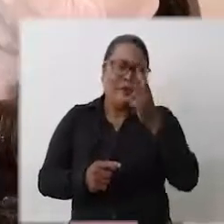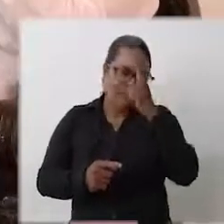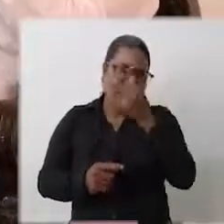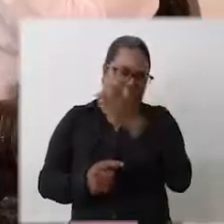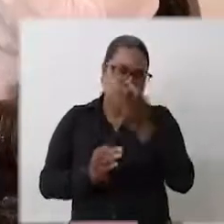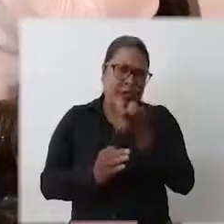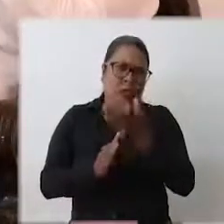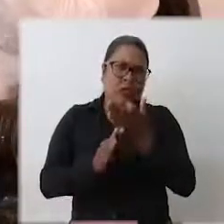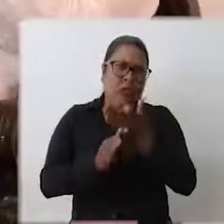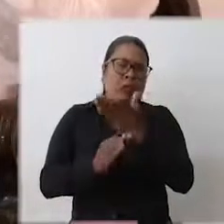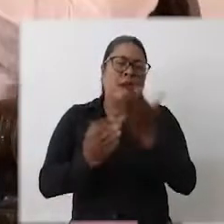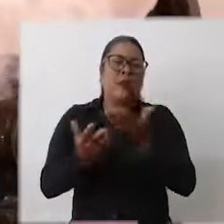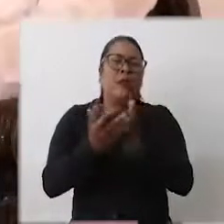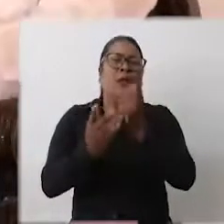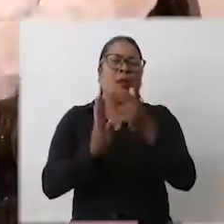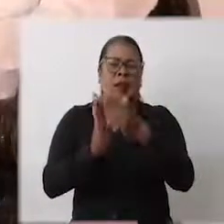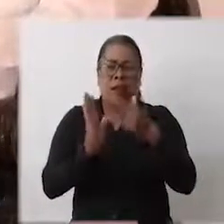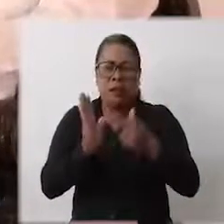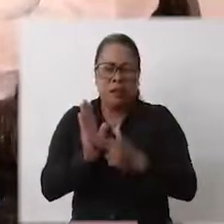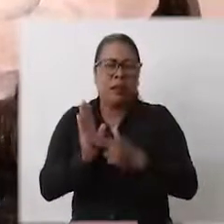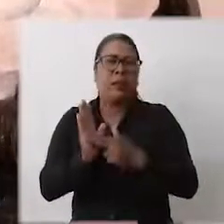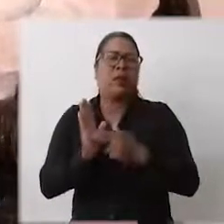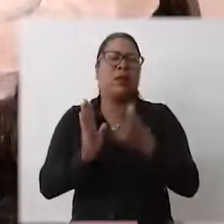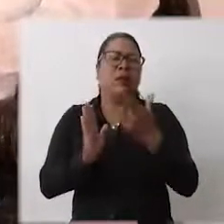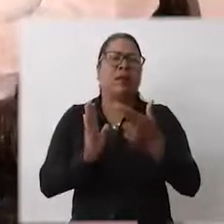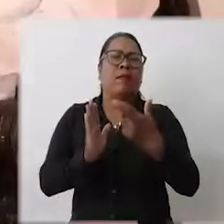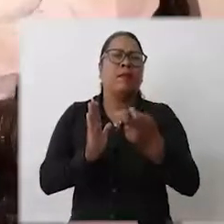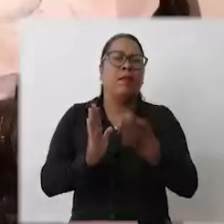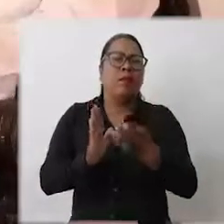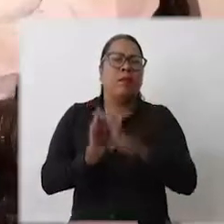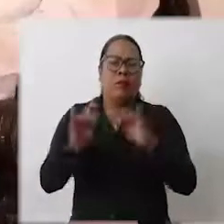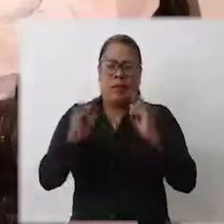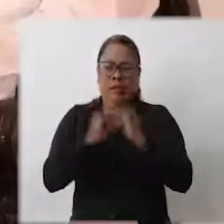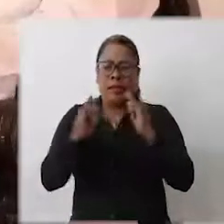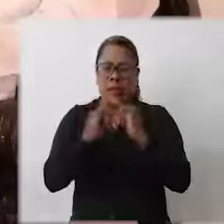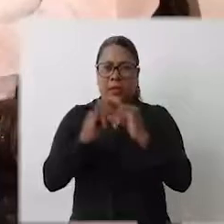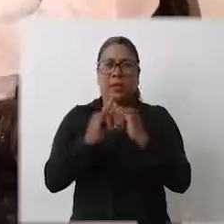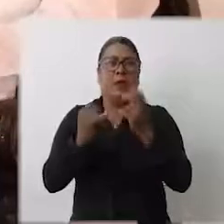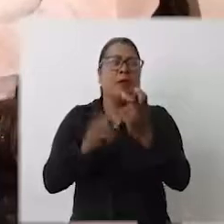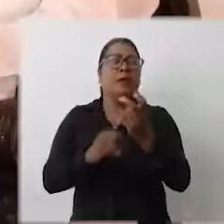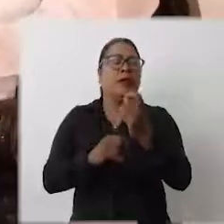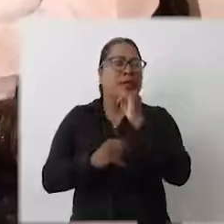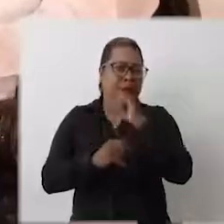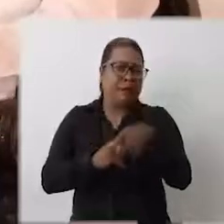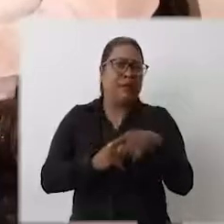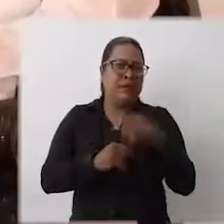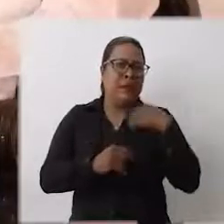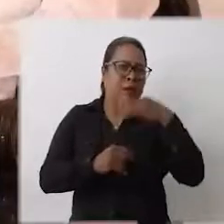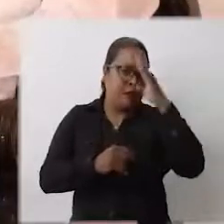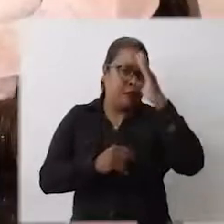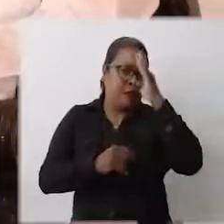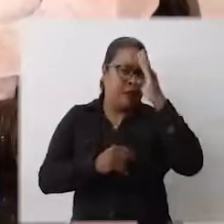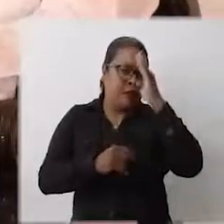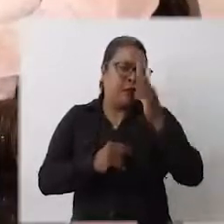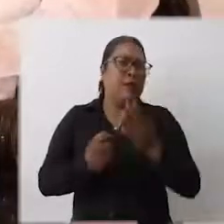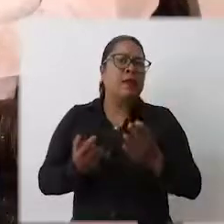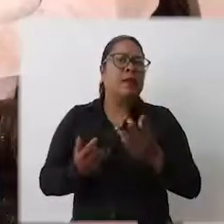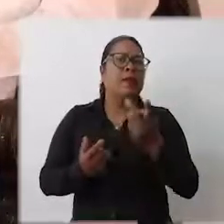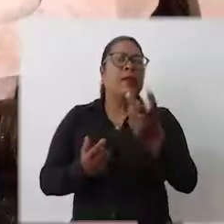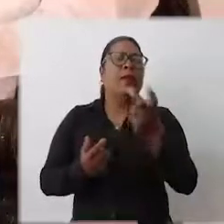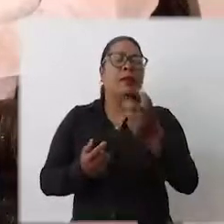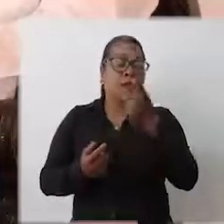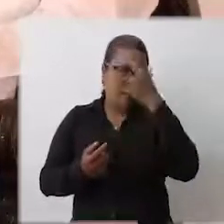en esta riqueza se tenga, para quienes tienen la fortuna o tuvieron el